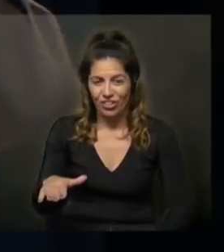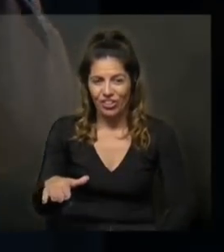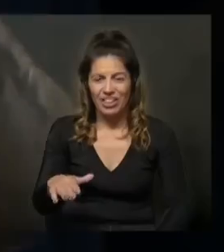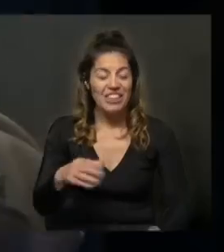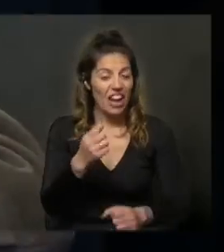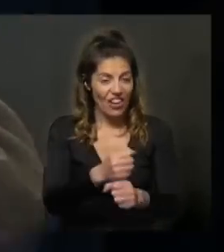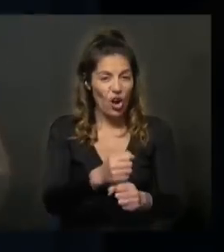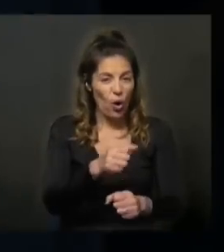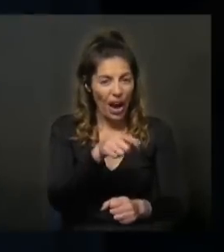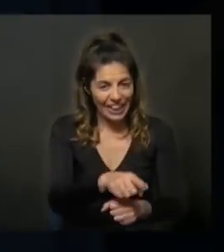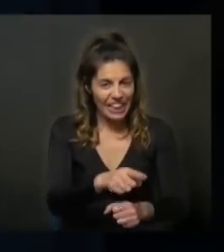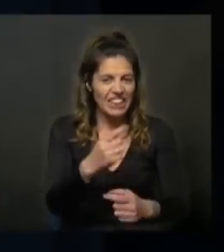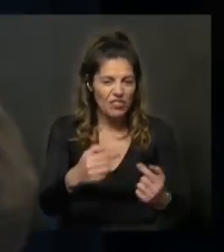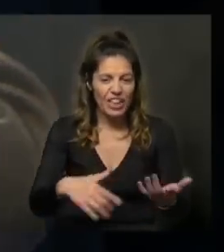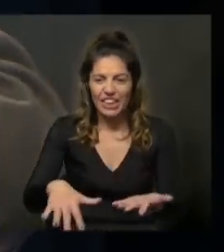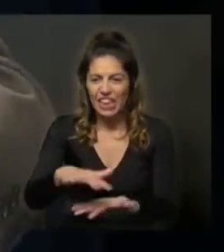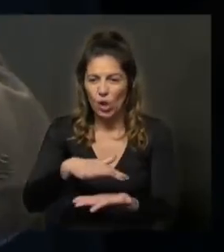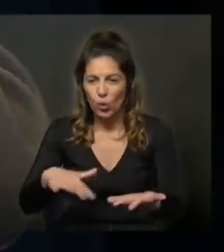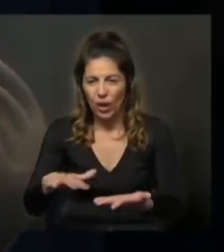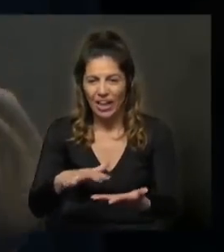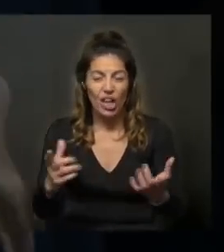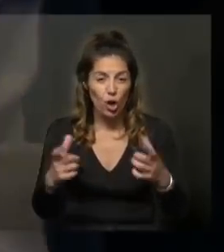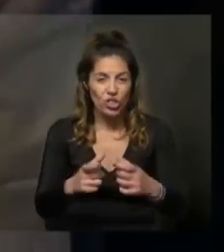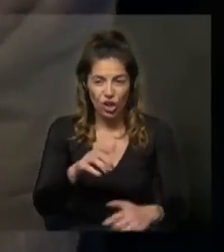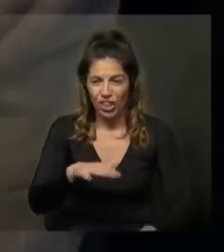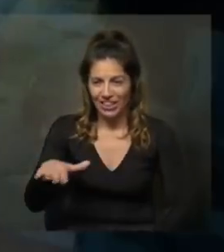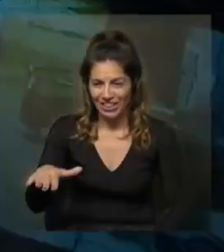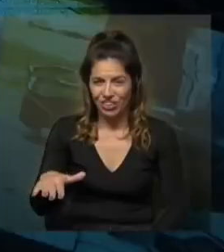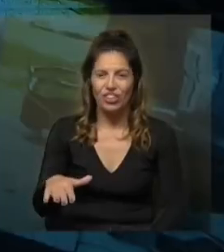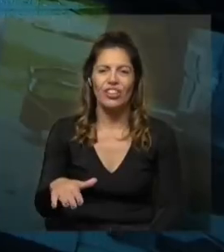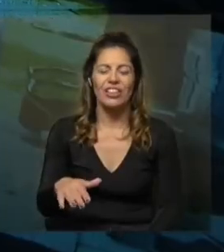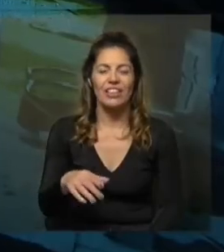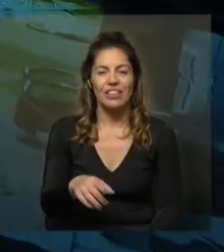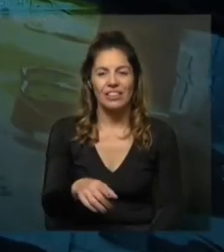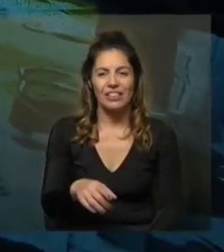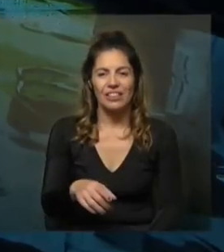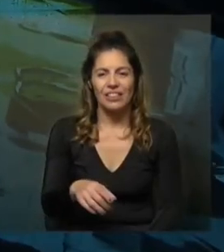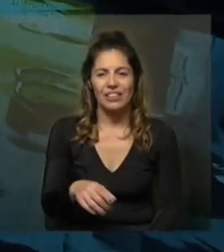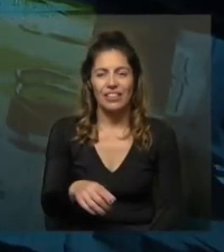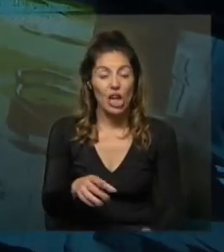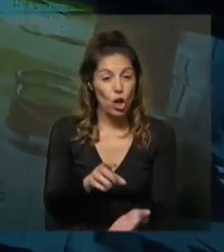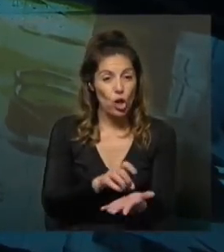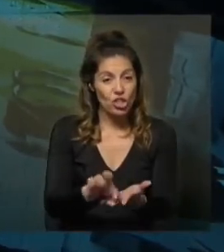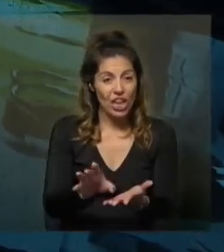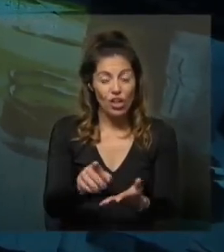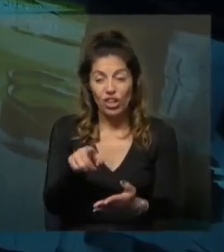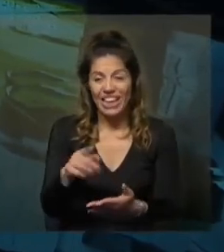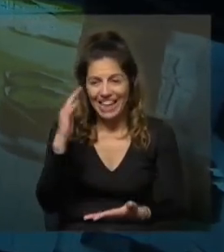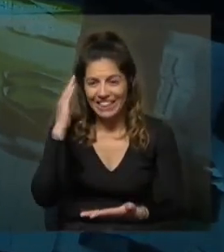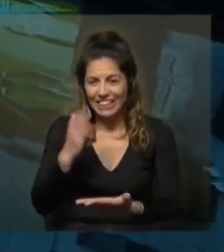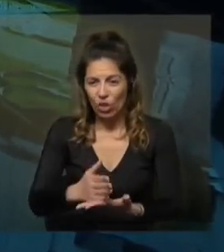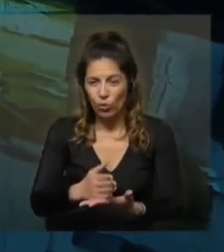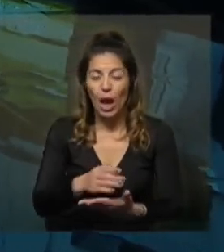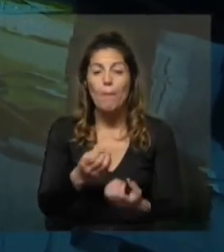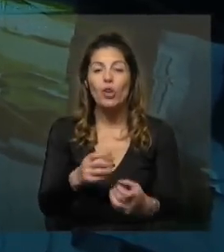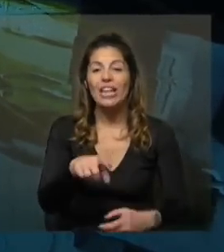entró y trabajó la colina Suárez y después en el consejo del niño y este y lo destituyeron en la dictadura porque se